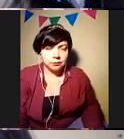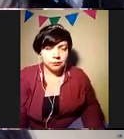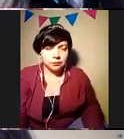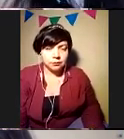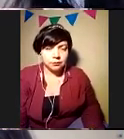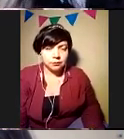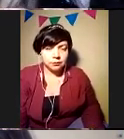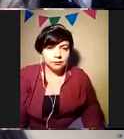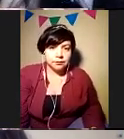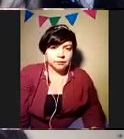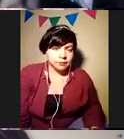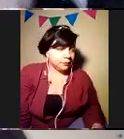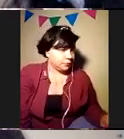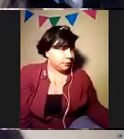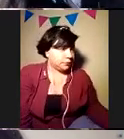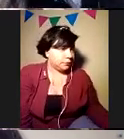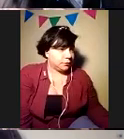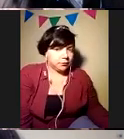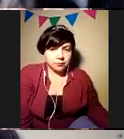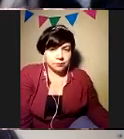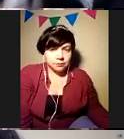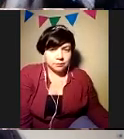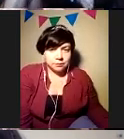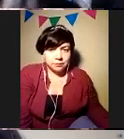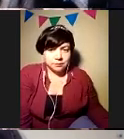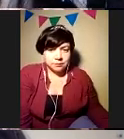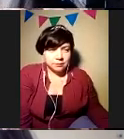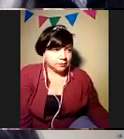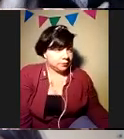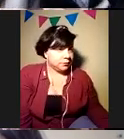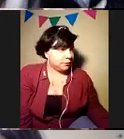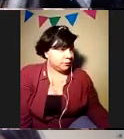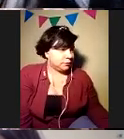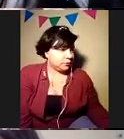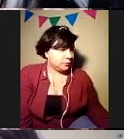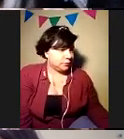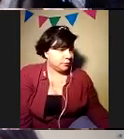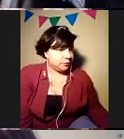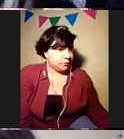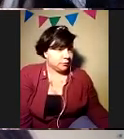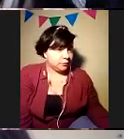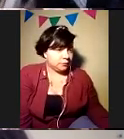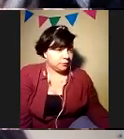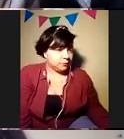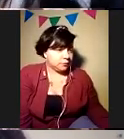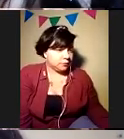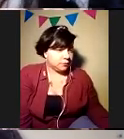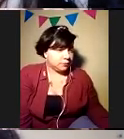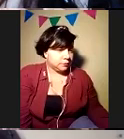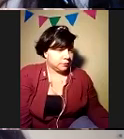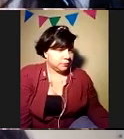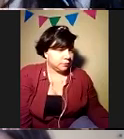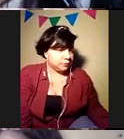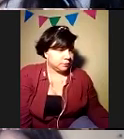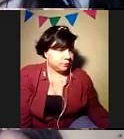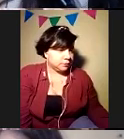el cual encontrarán clubes anteriores, cuentacuentos, tutoriales, charlas y talleres. Además, también estamos transmitiendo a